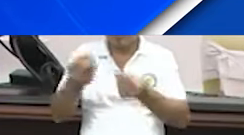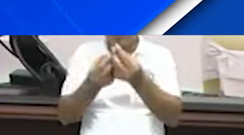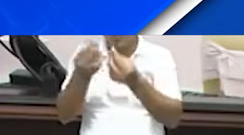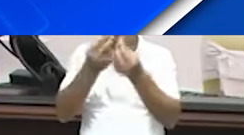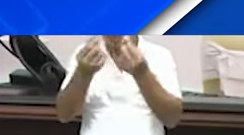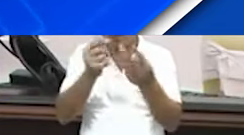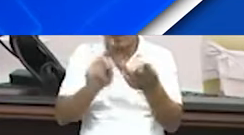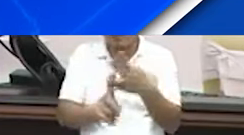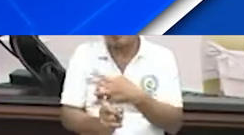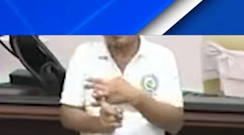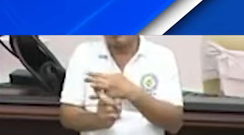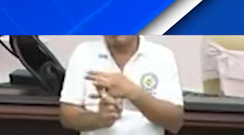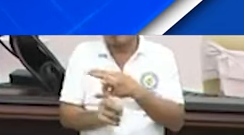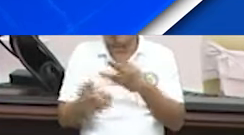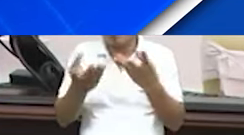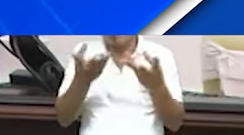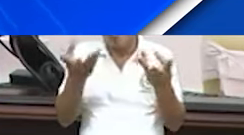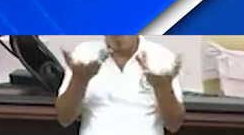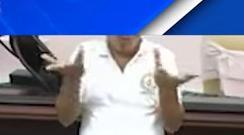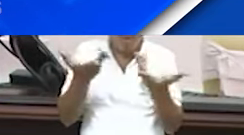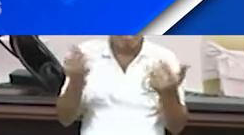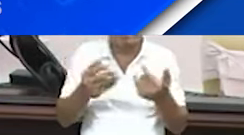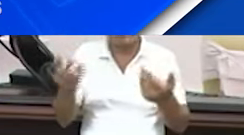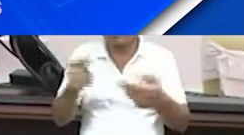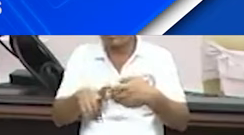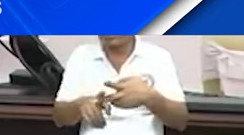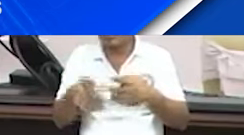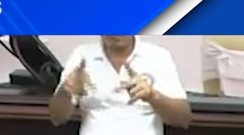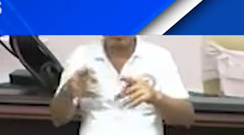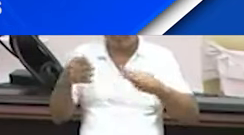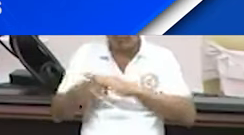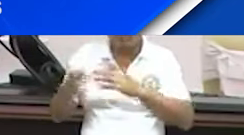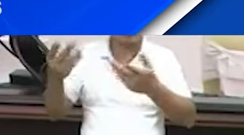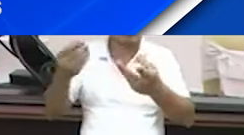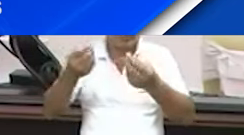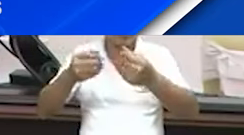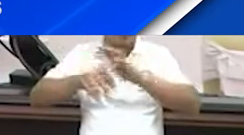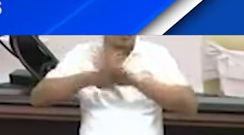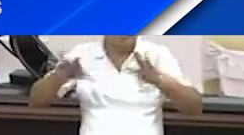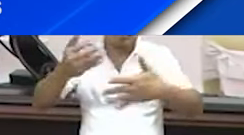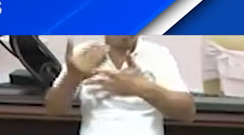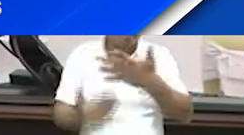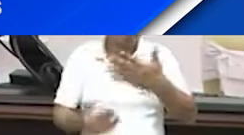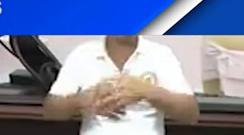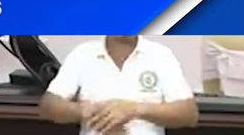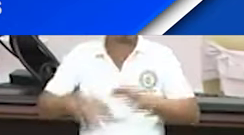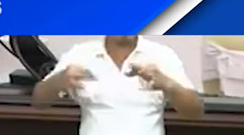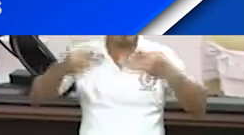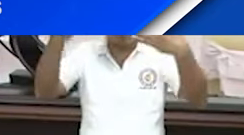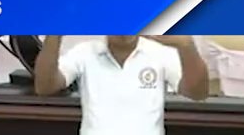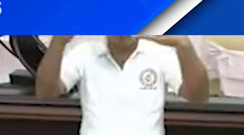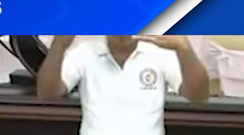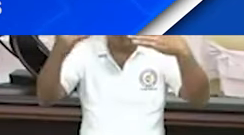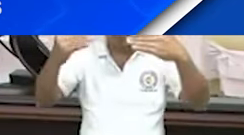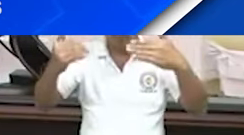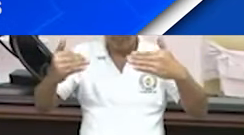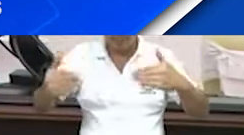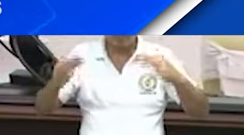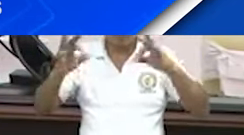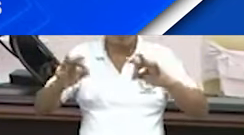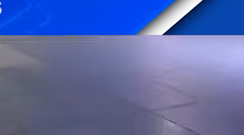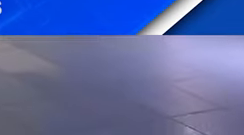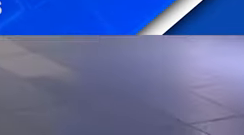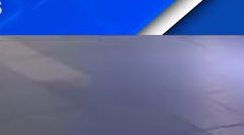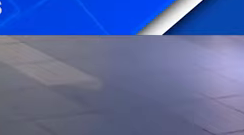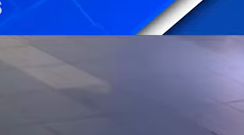tarifas, oportunidades comerciales, cobro a los usuarios, entre otros, en cumplimiento de las disposiciones